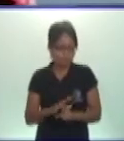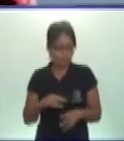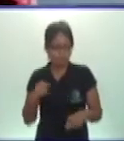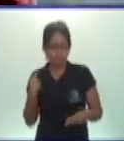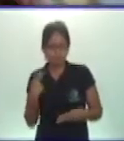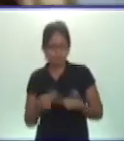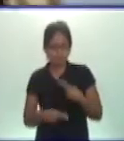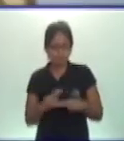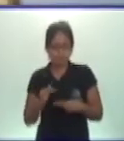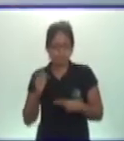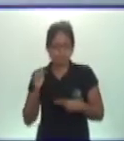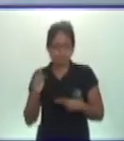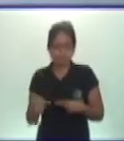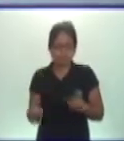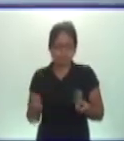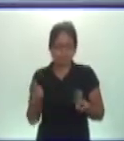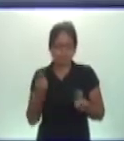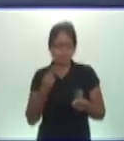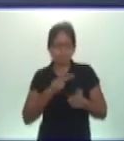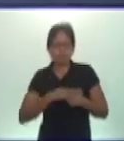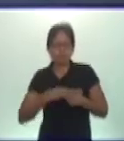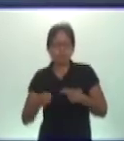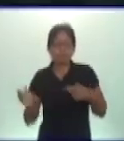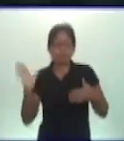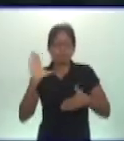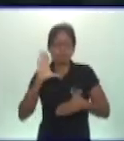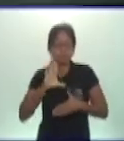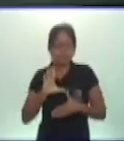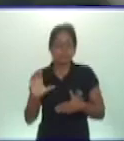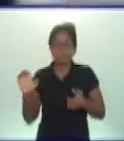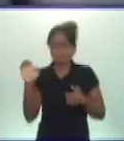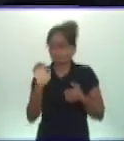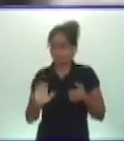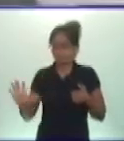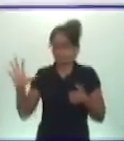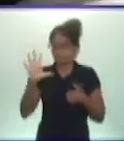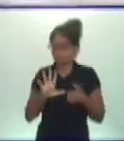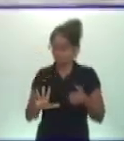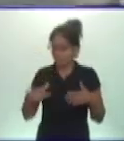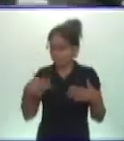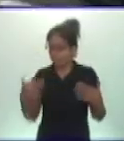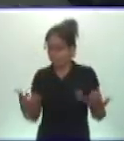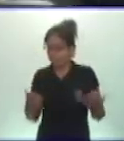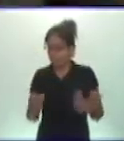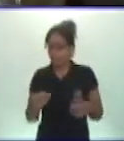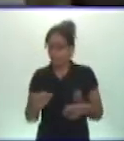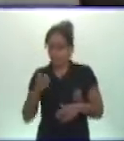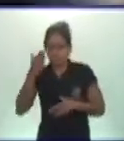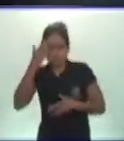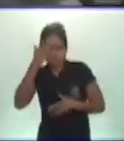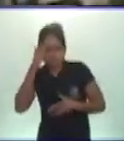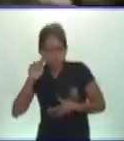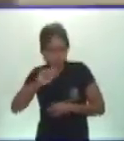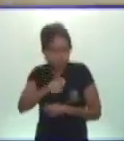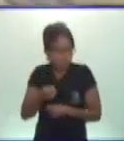historia americana y en la historia europea se ha conocido como el corso y la piratería, es decir, que